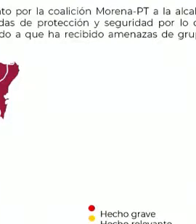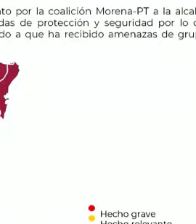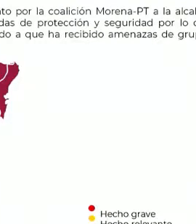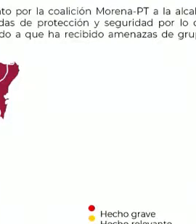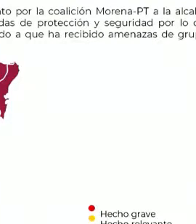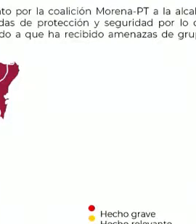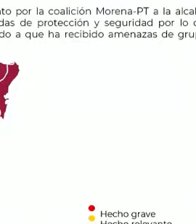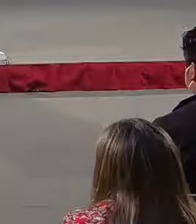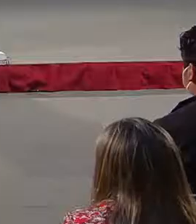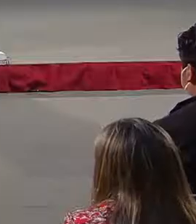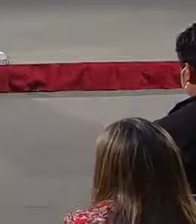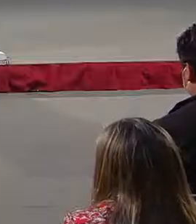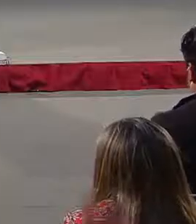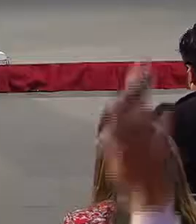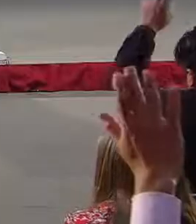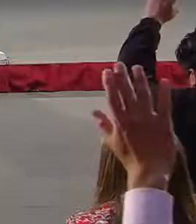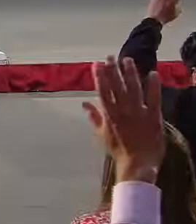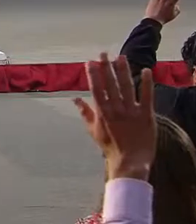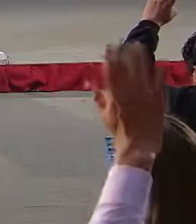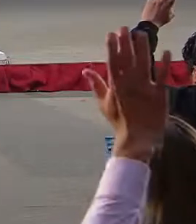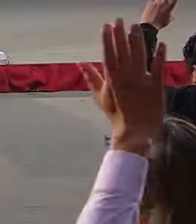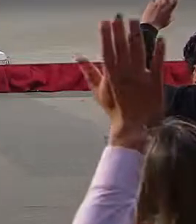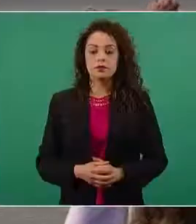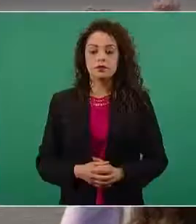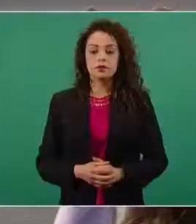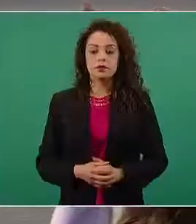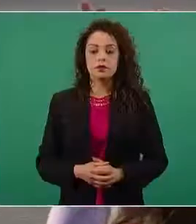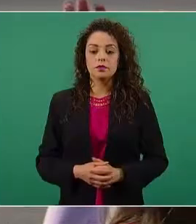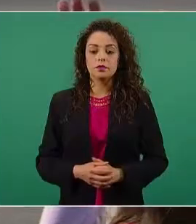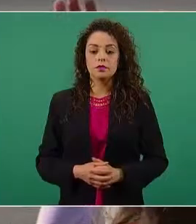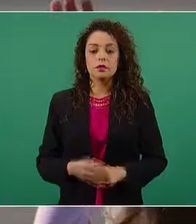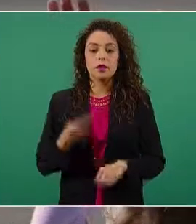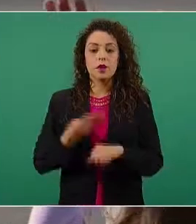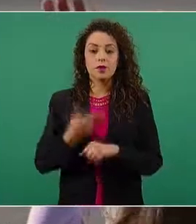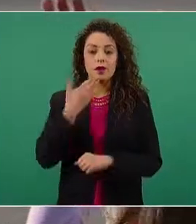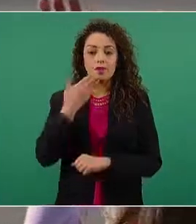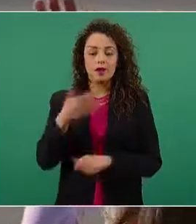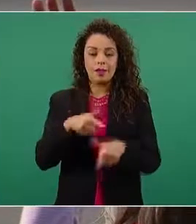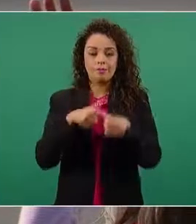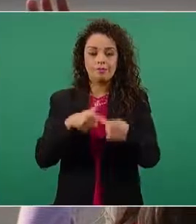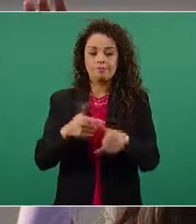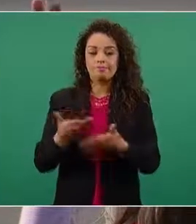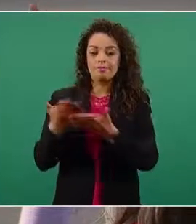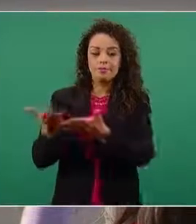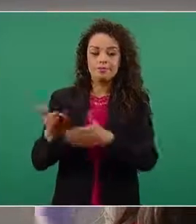Y ya que nos informe sobre esto. Muy bien, vamos adelante.